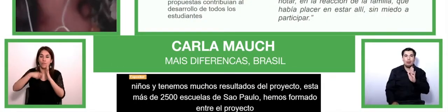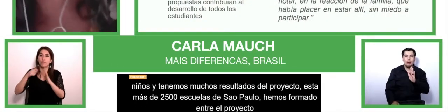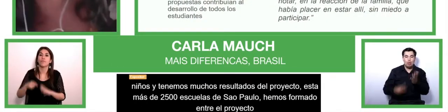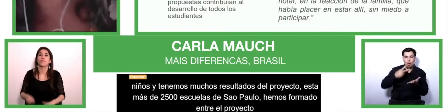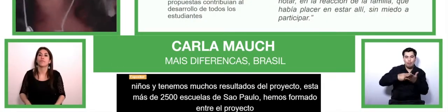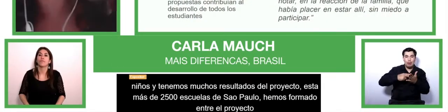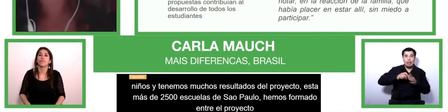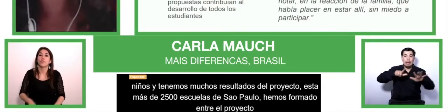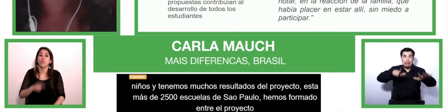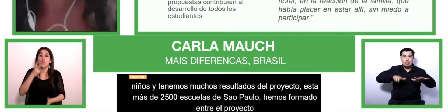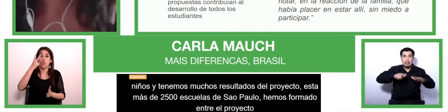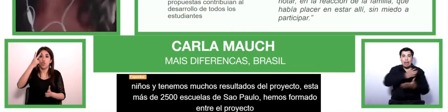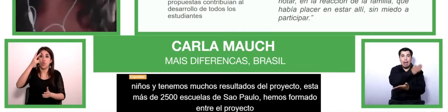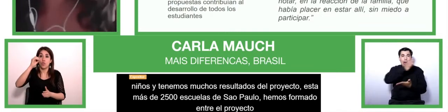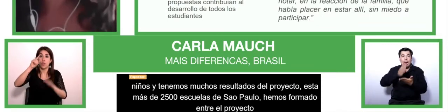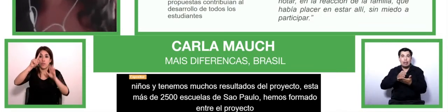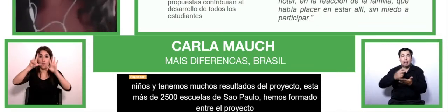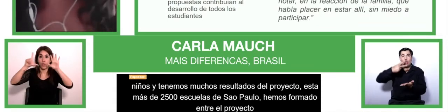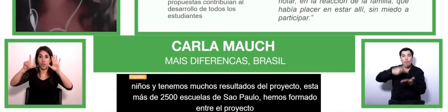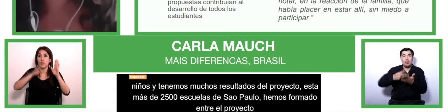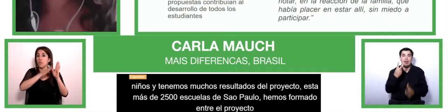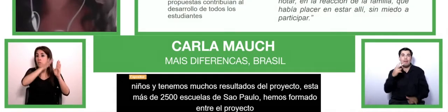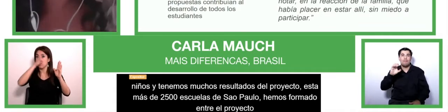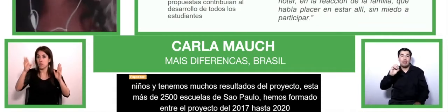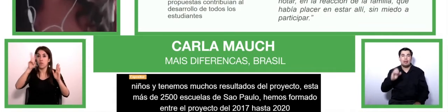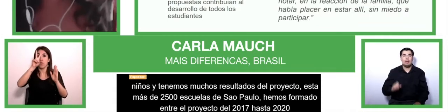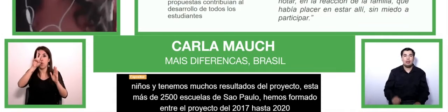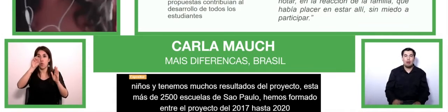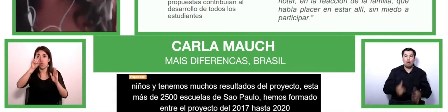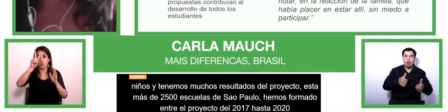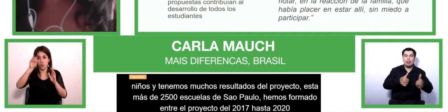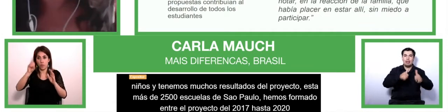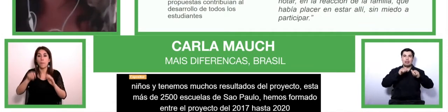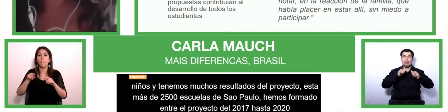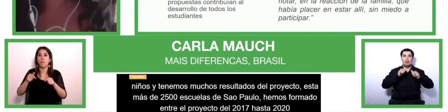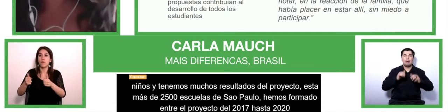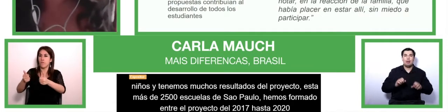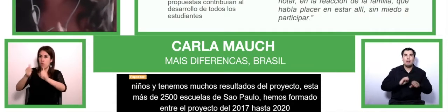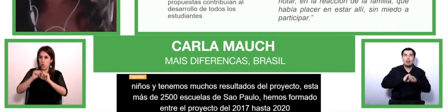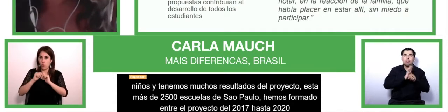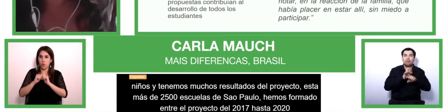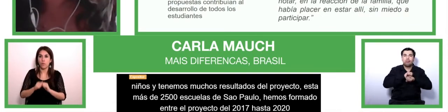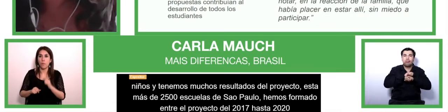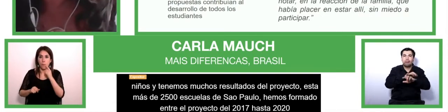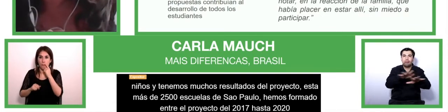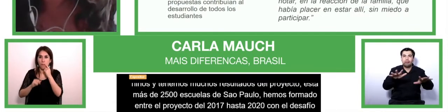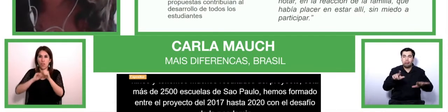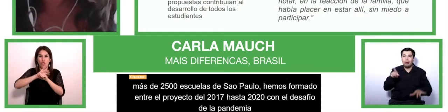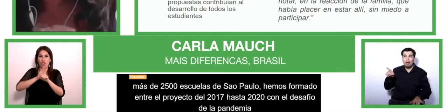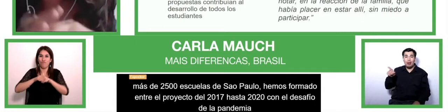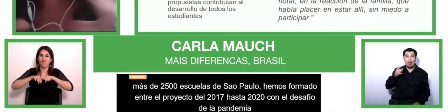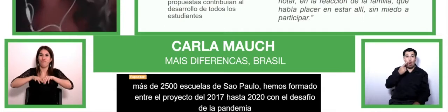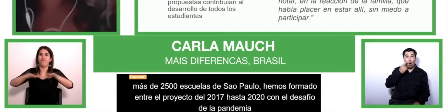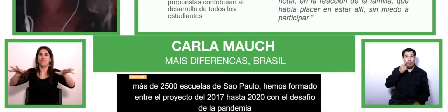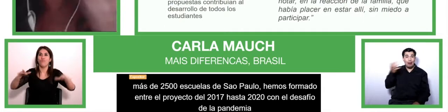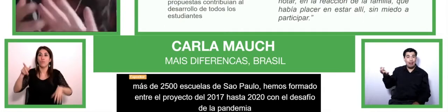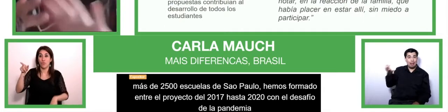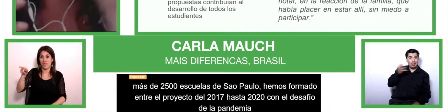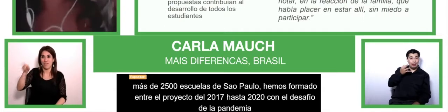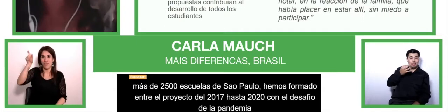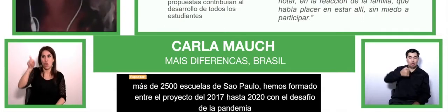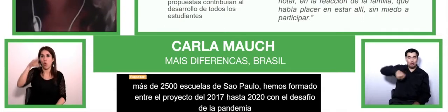2017 hasta 2020, con el desafío de la pandemia, que como Víctor dice, estamos